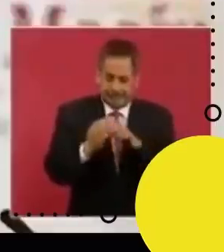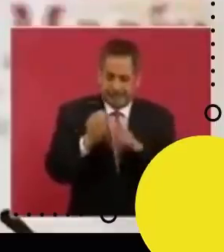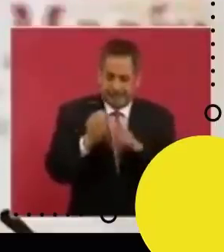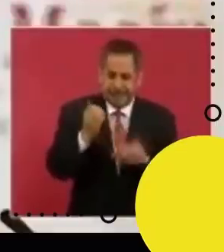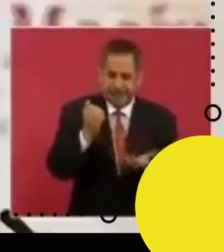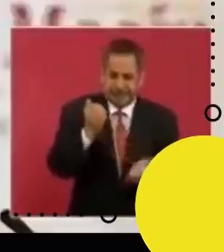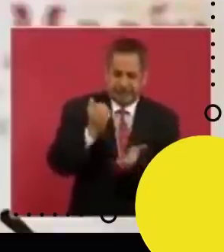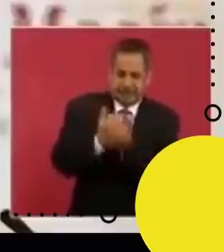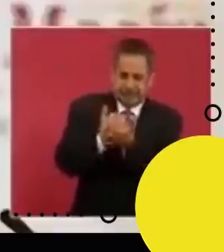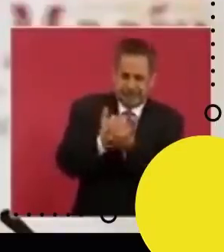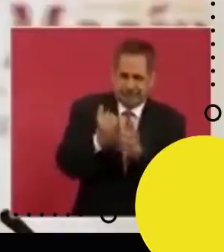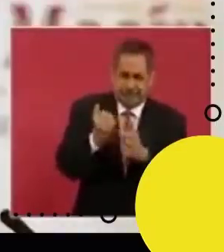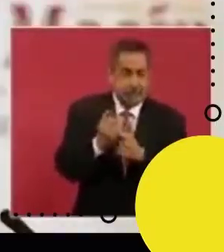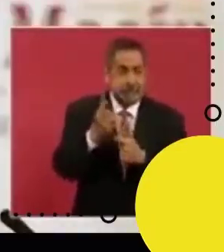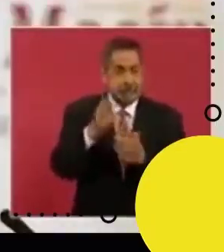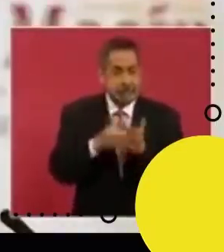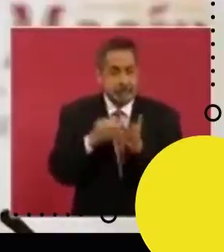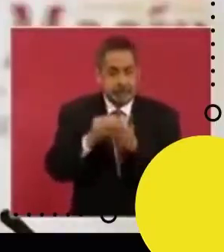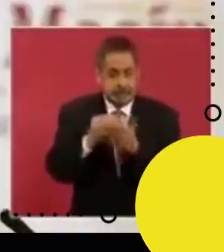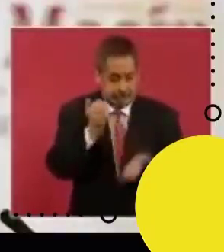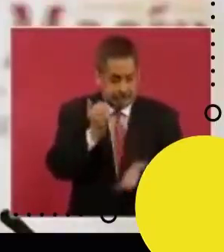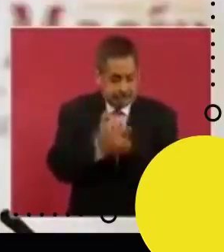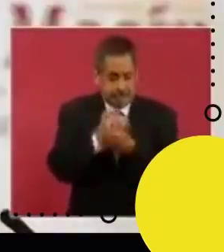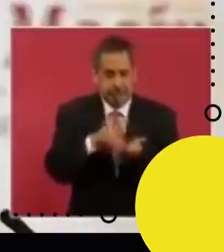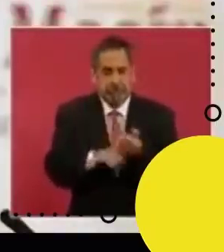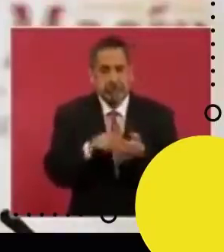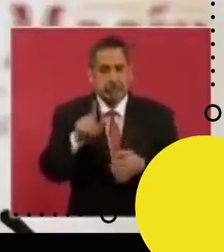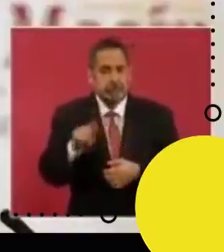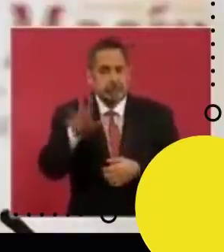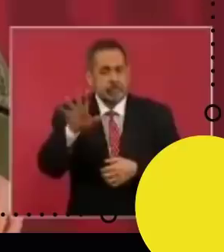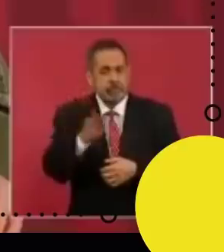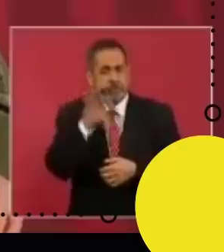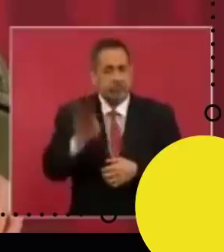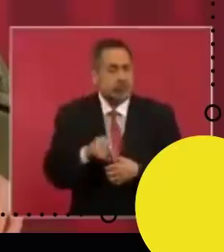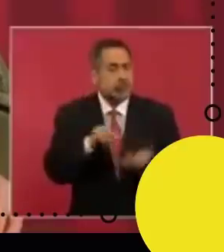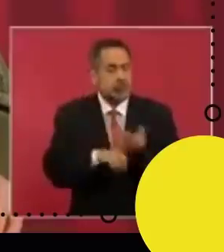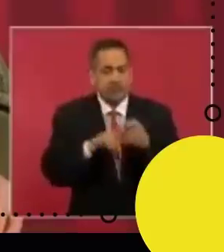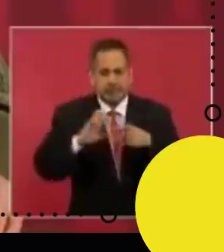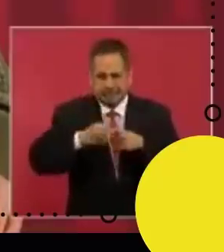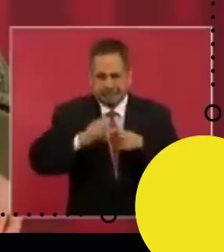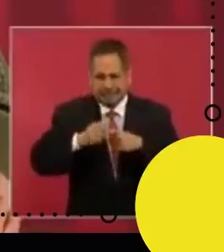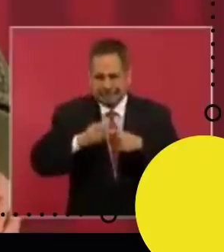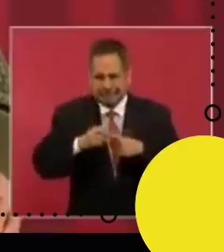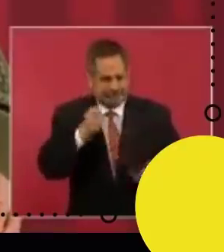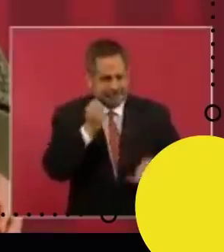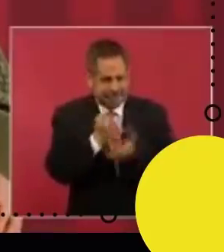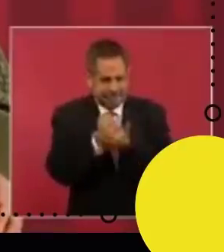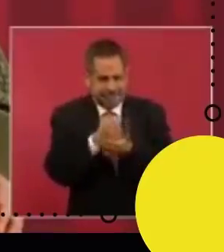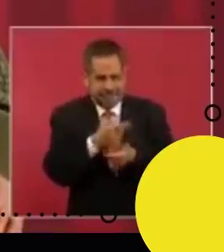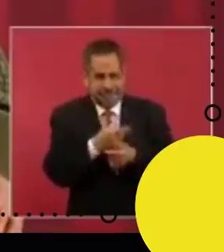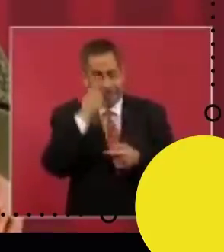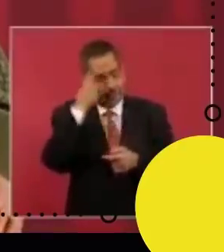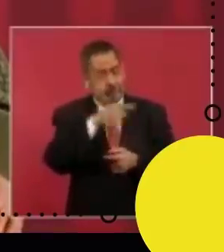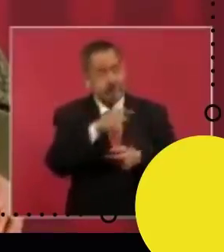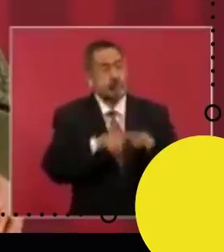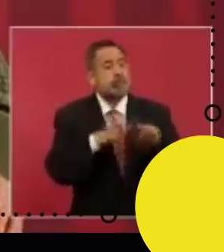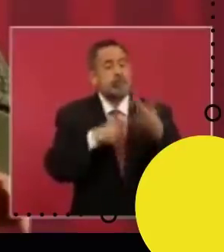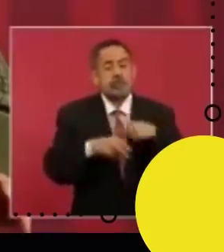de 3 millones de cartuchos, ahí el 75% de estos cartuchos son de procedencia